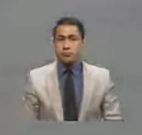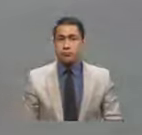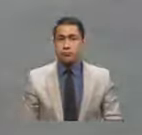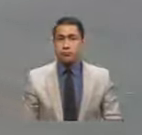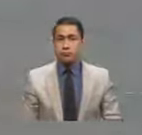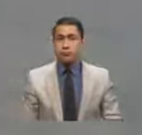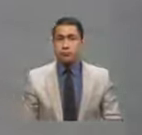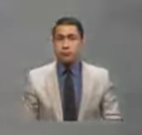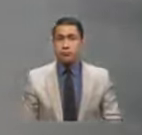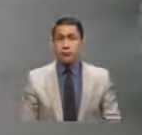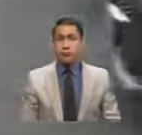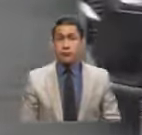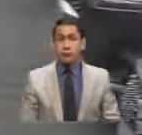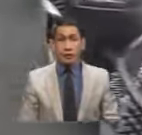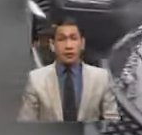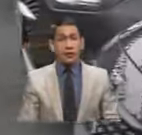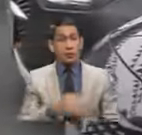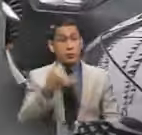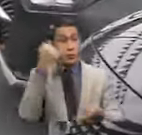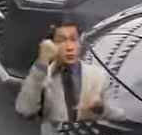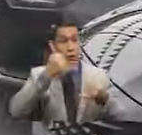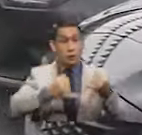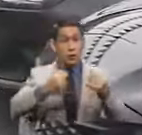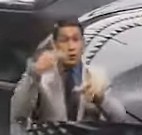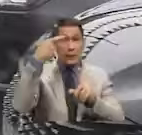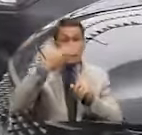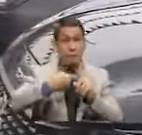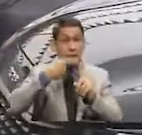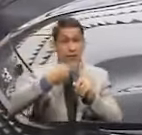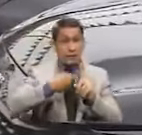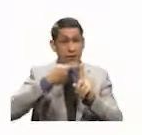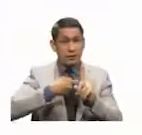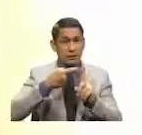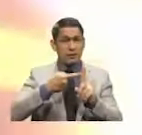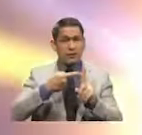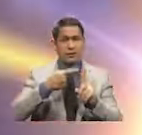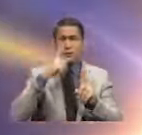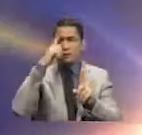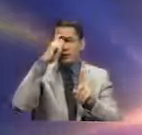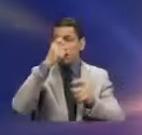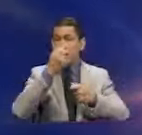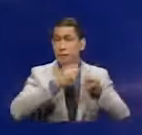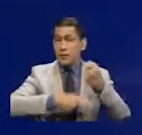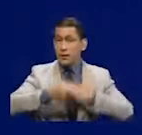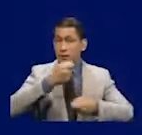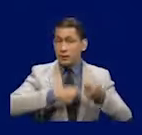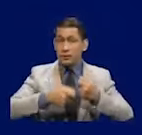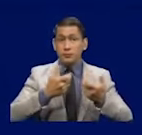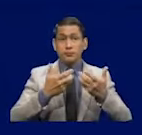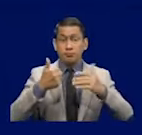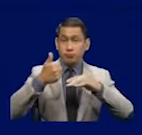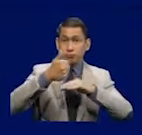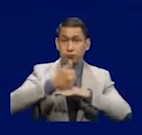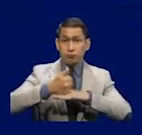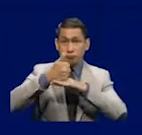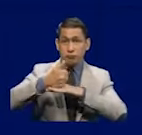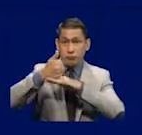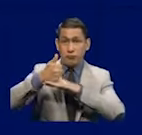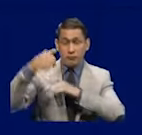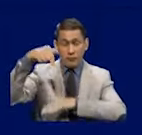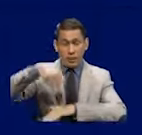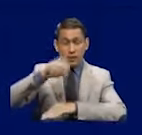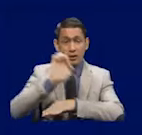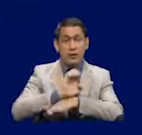Las proyecciones de vehículos en los últimos meses no ha sido tan alentadora. Según datos de la Cámara de Industria Automotriz Ecuatoriana,